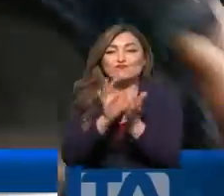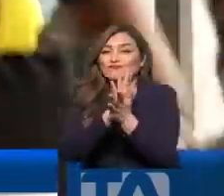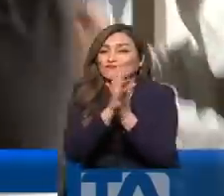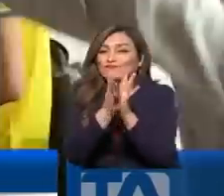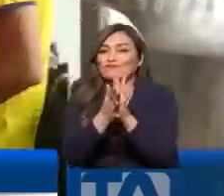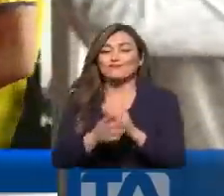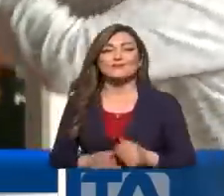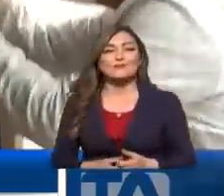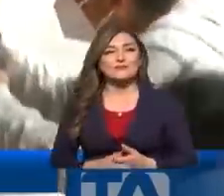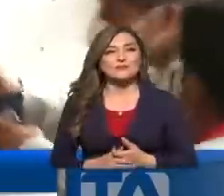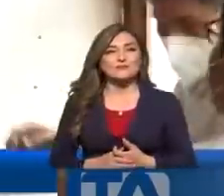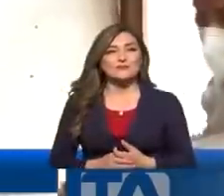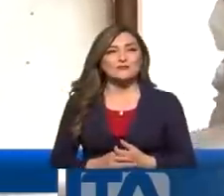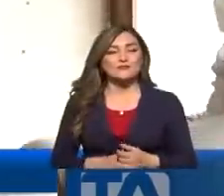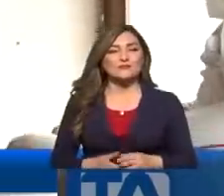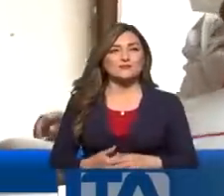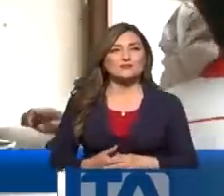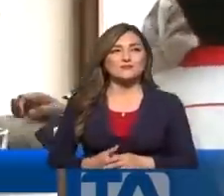gol.